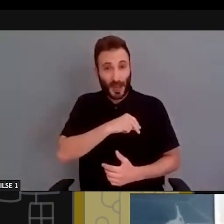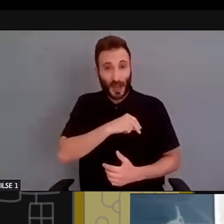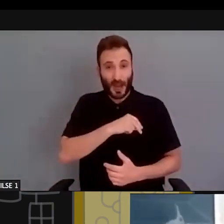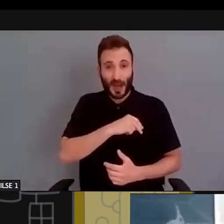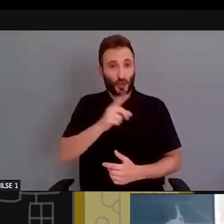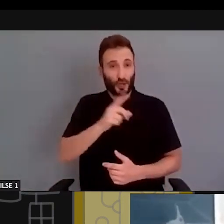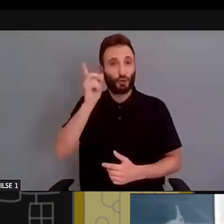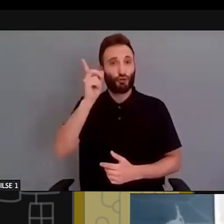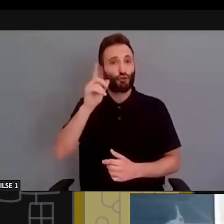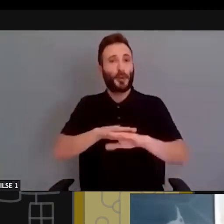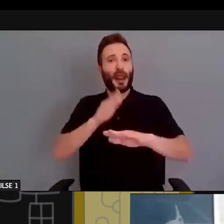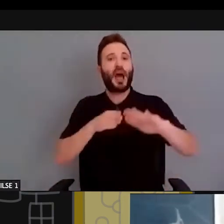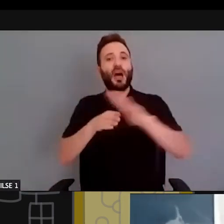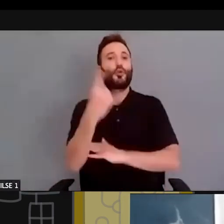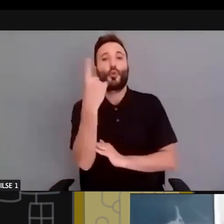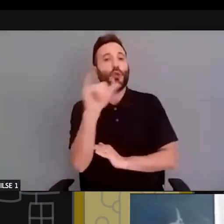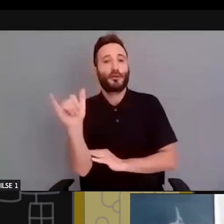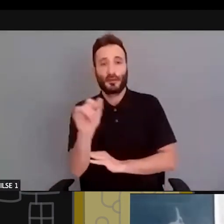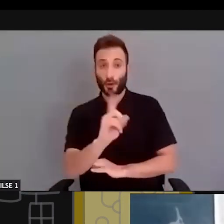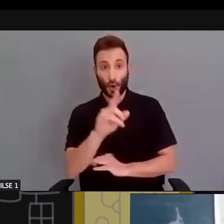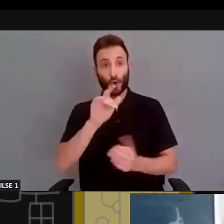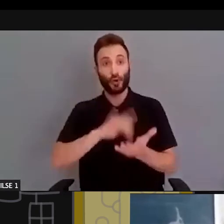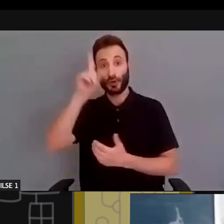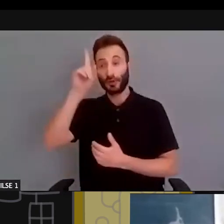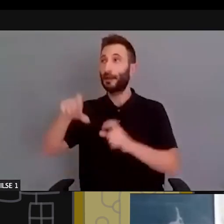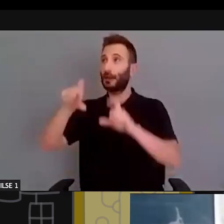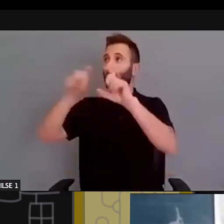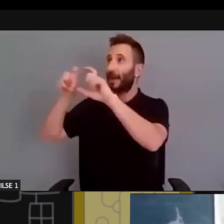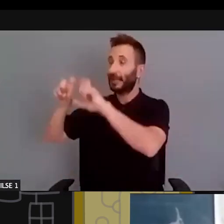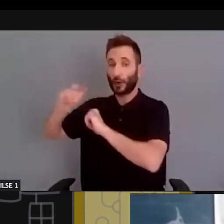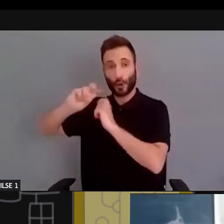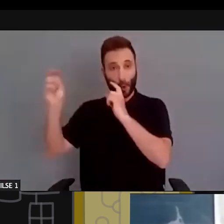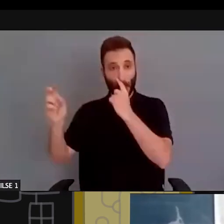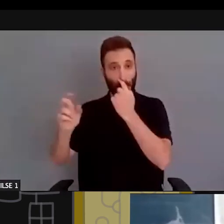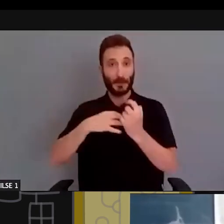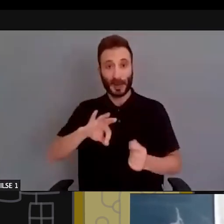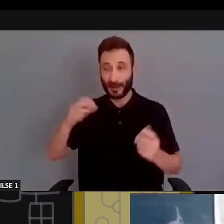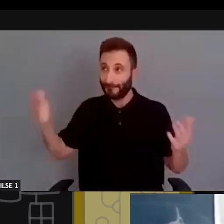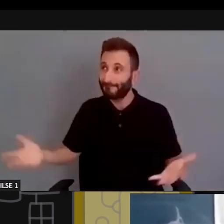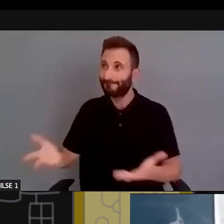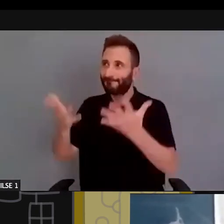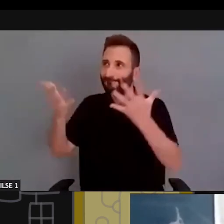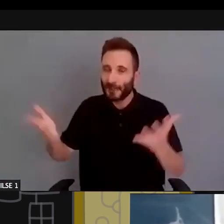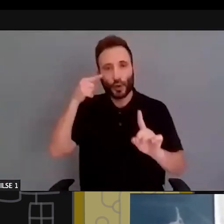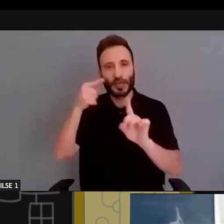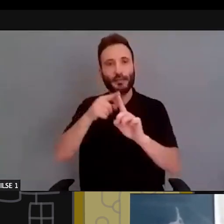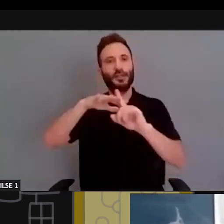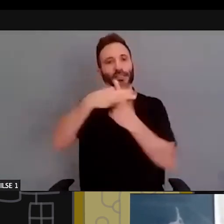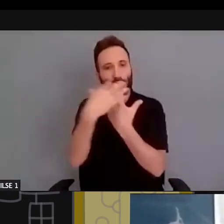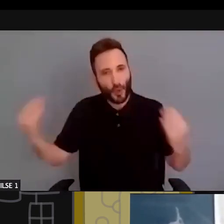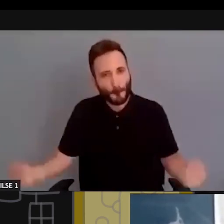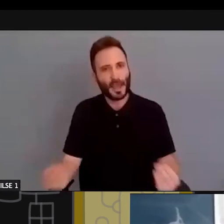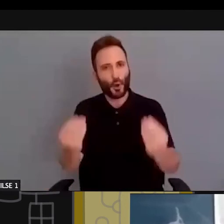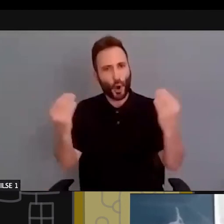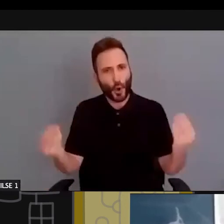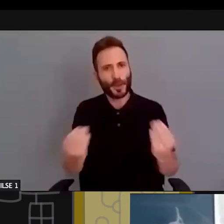porque seguramente hay más de una que merecerían el premio en este año, sino de alentar a los demás a mejorar, a